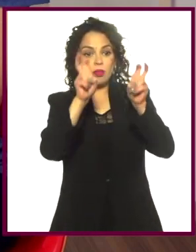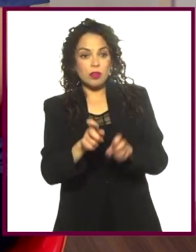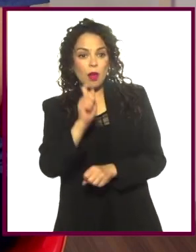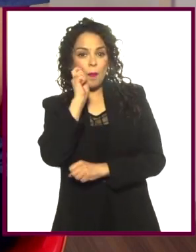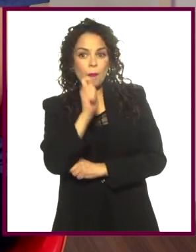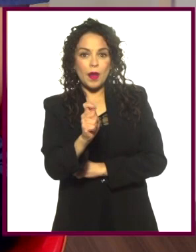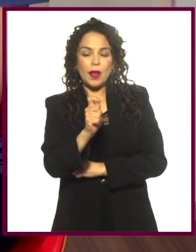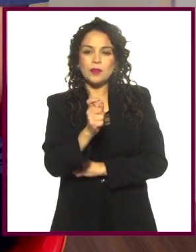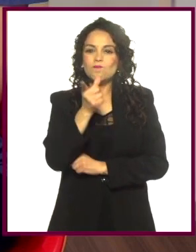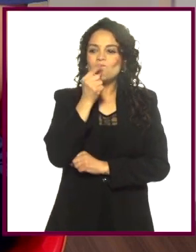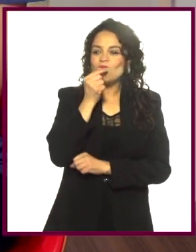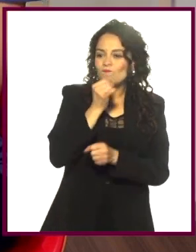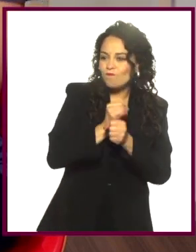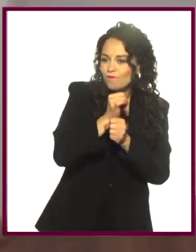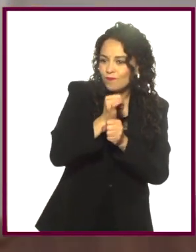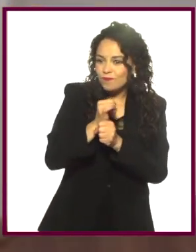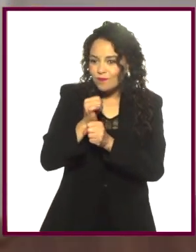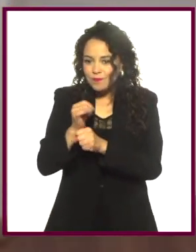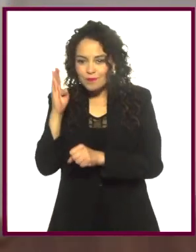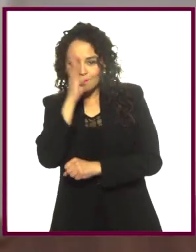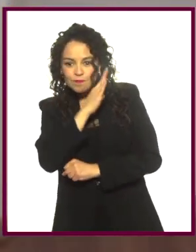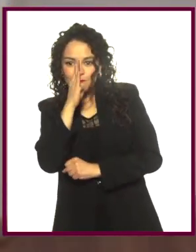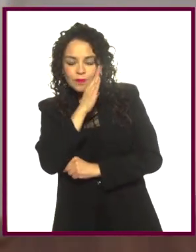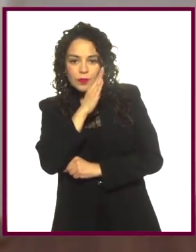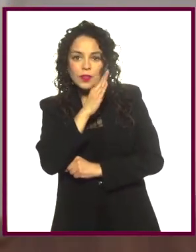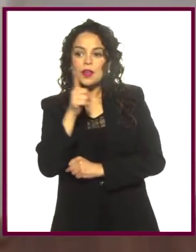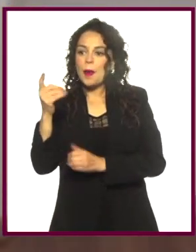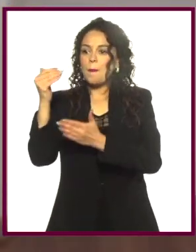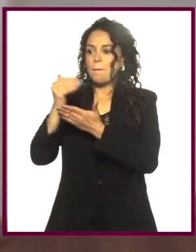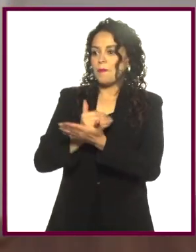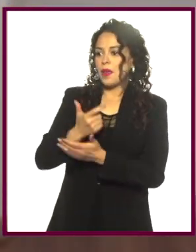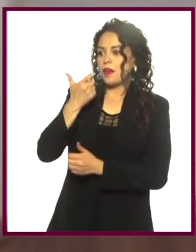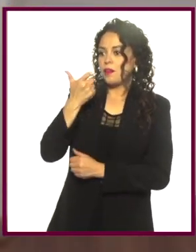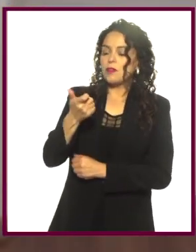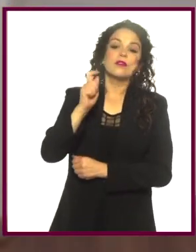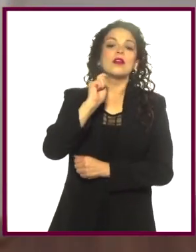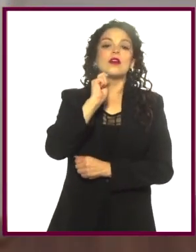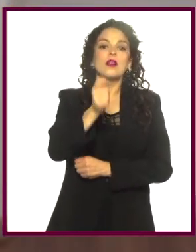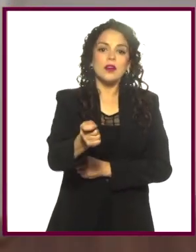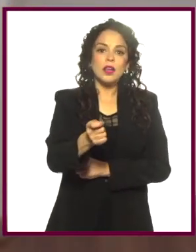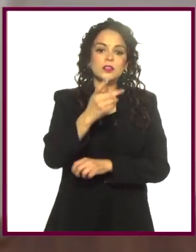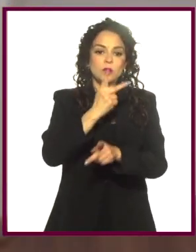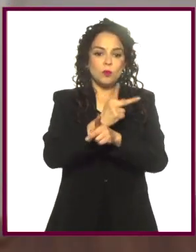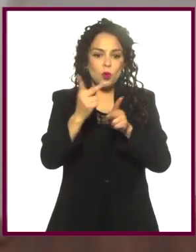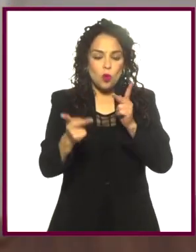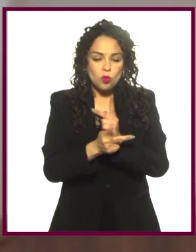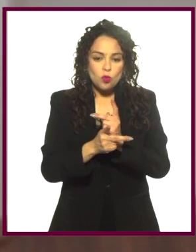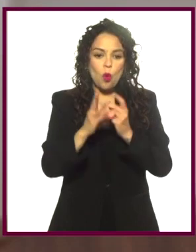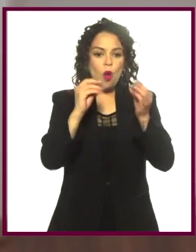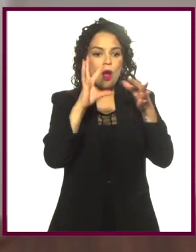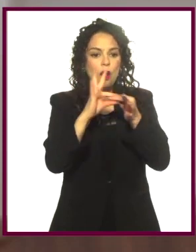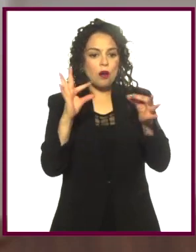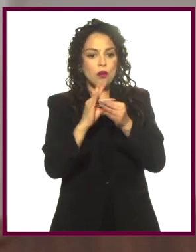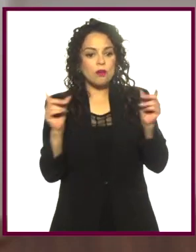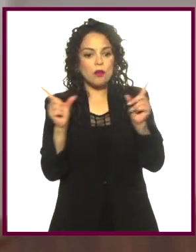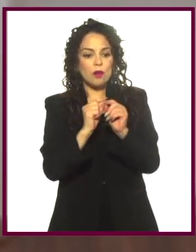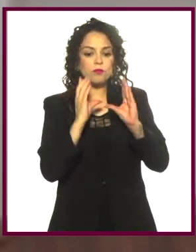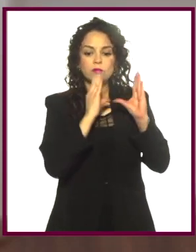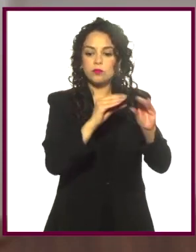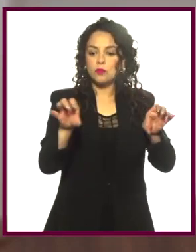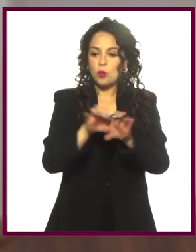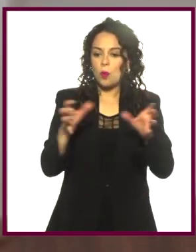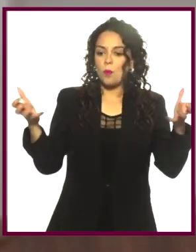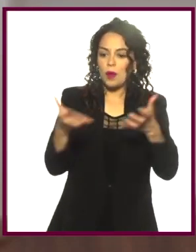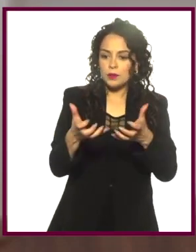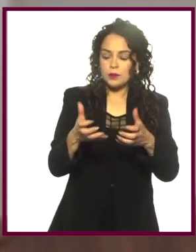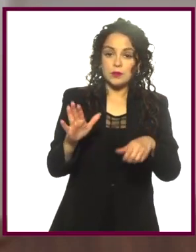el misterio o casos policiales reciben menos dinero que los tutoriales o reseñas de productos, simplemente por no ir de acuerdo